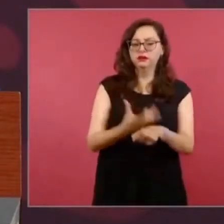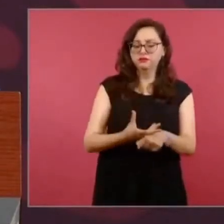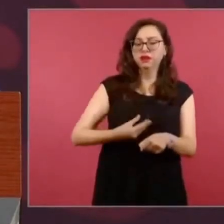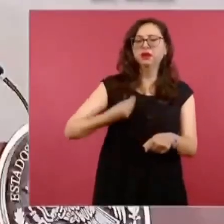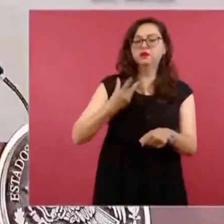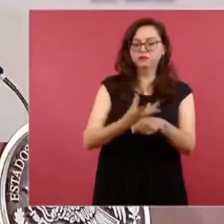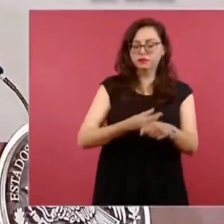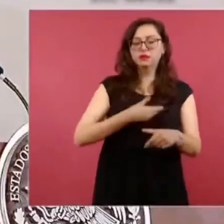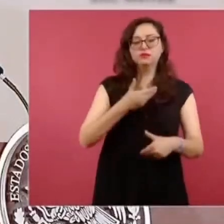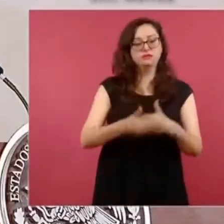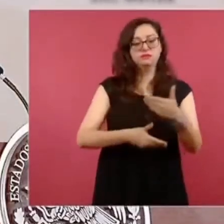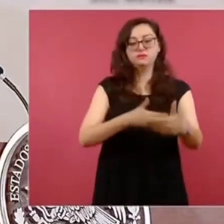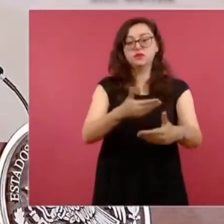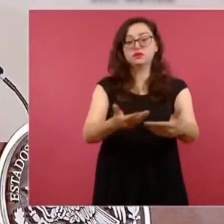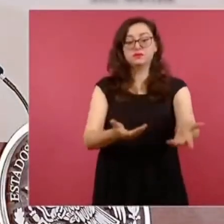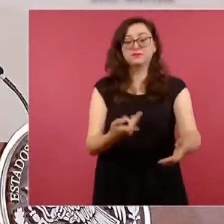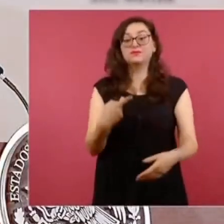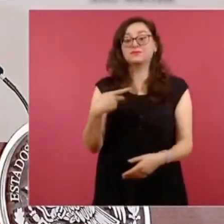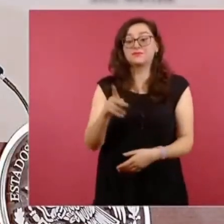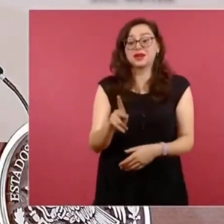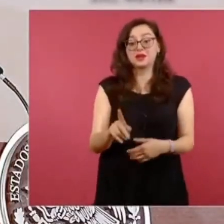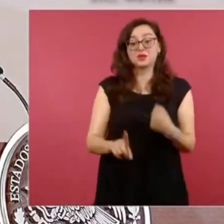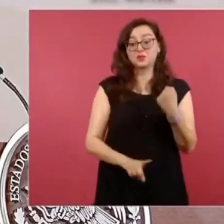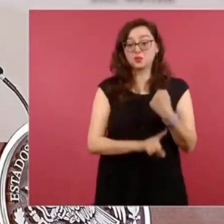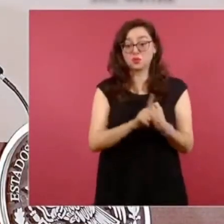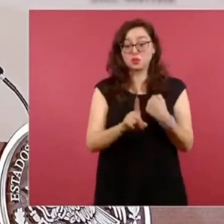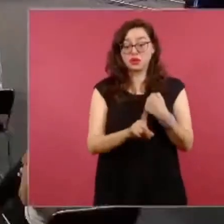solo que pues es una herencia, ¿no?,